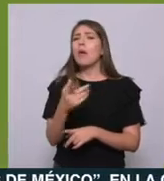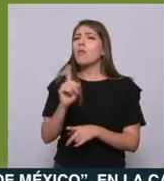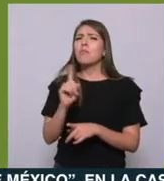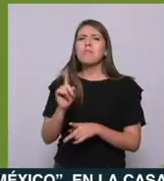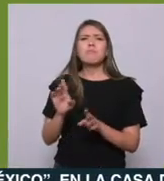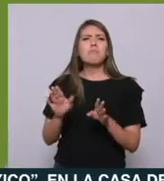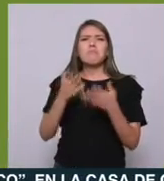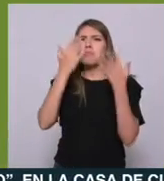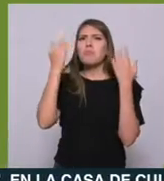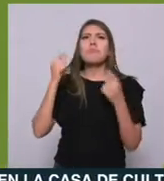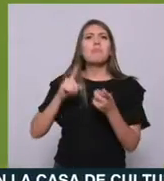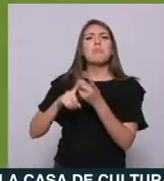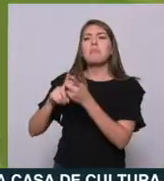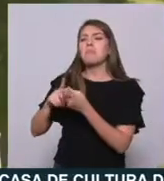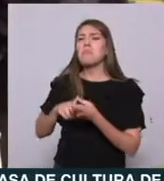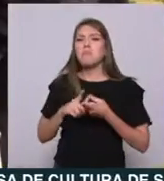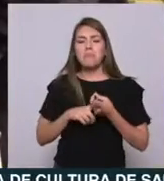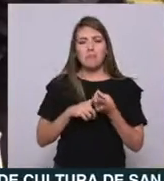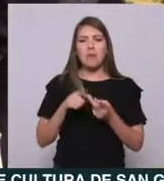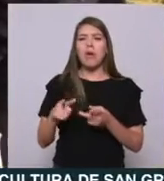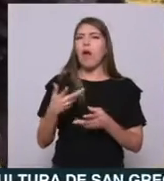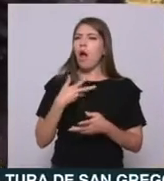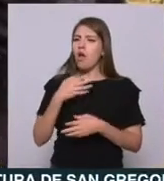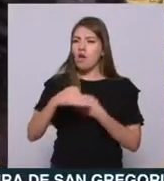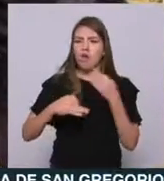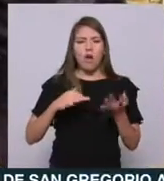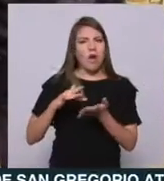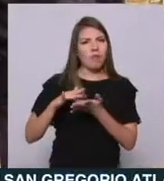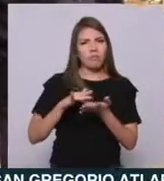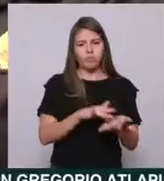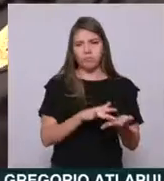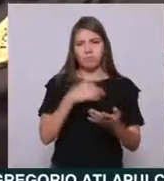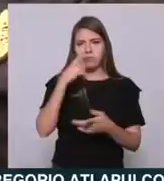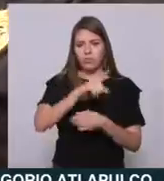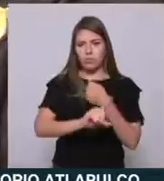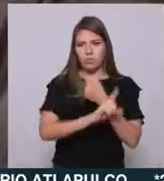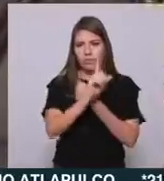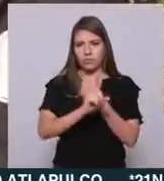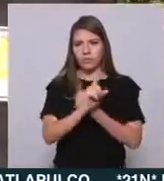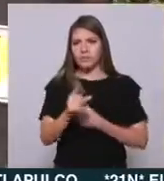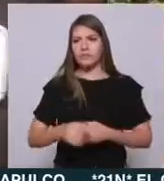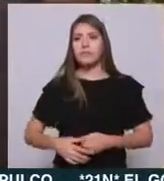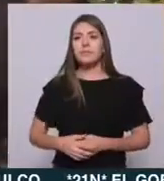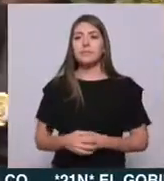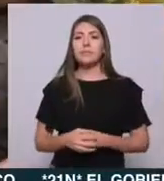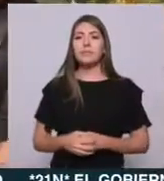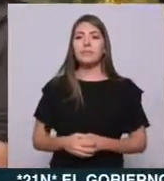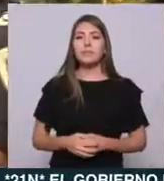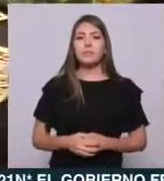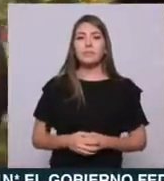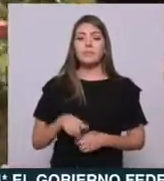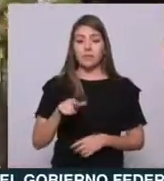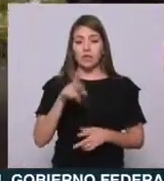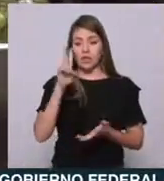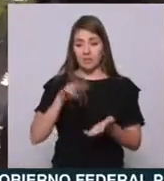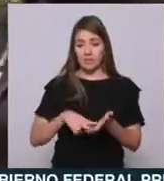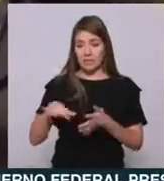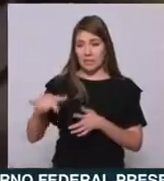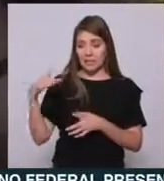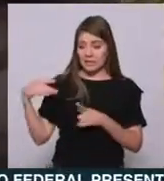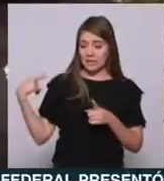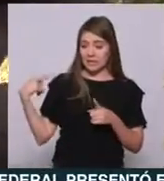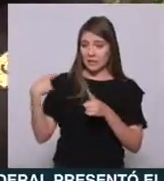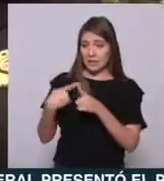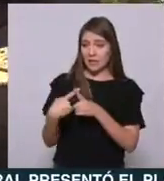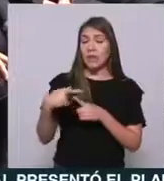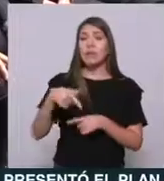en contra de esta situación. De 2015 a la fecha, la Comisión de Derechos Humanos ha recibido 700 quejas de